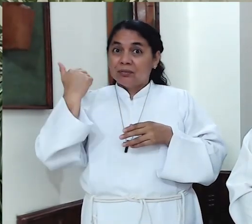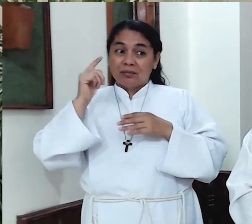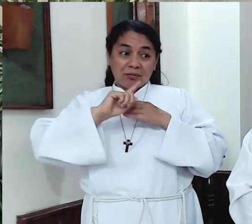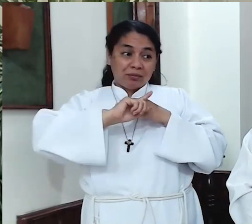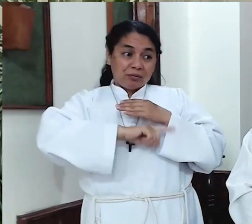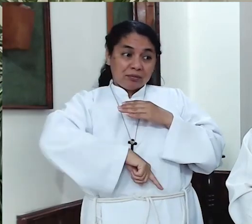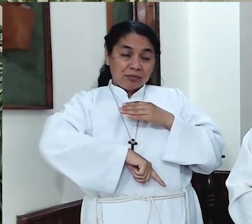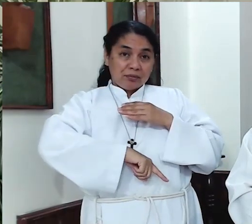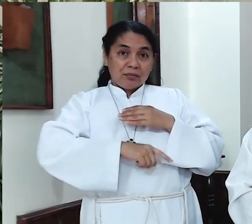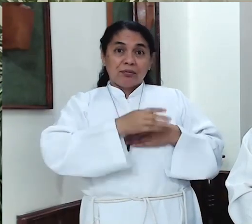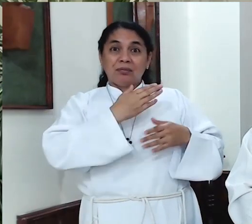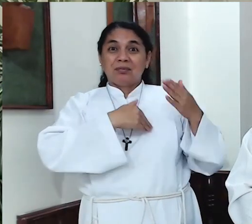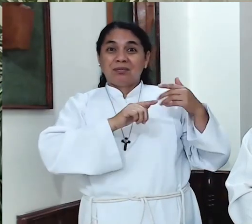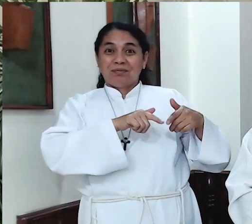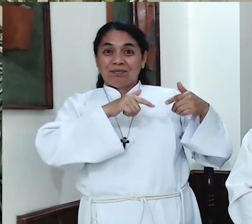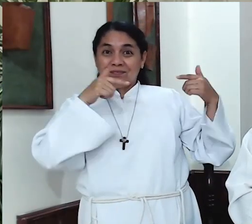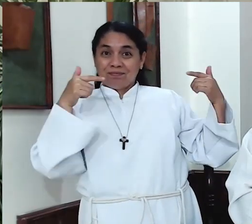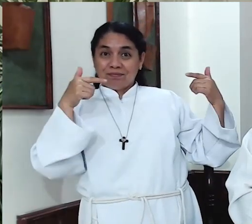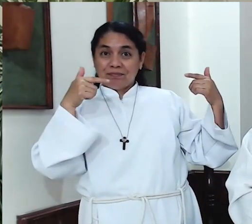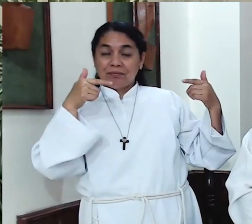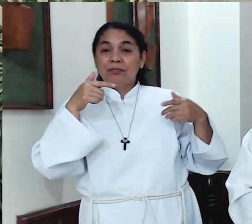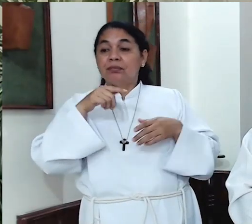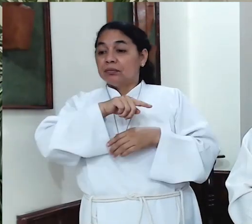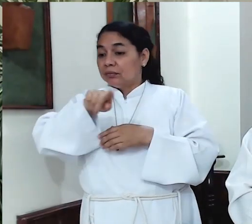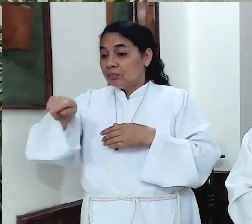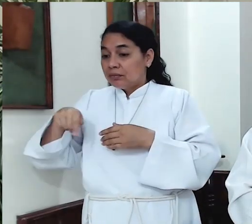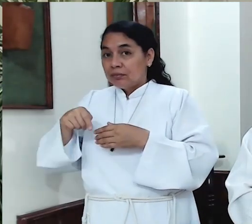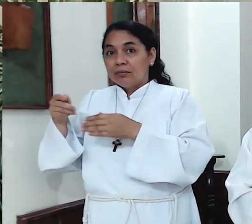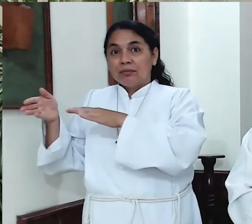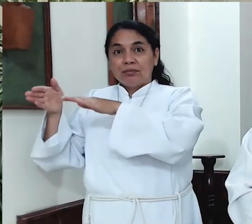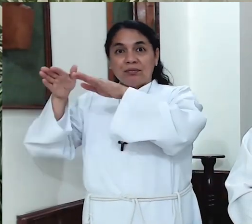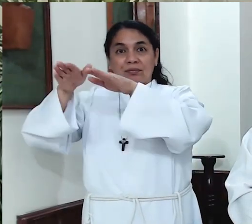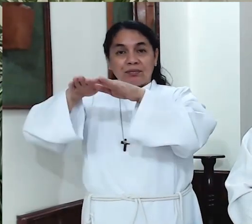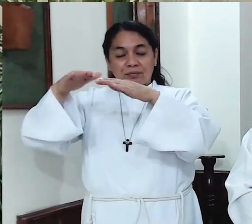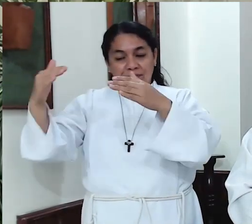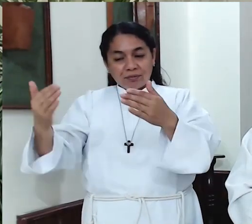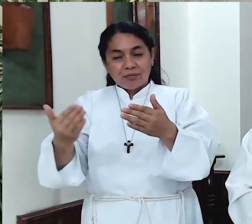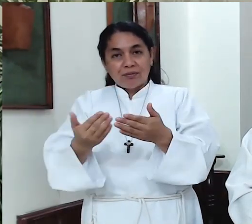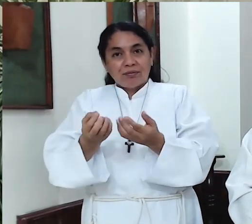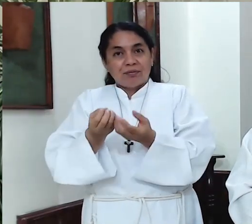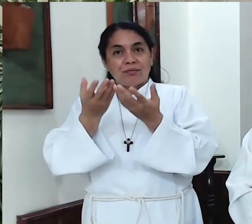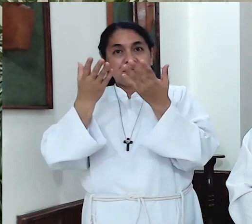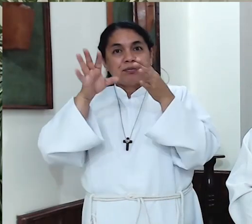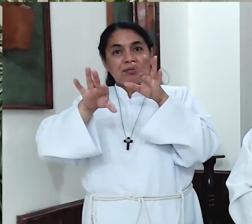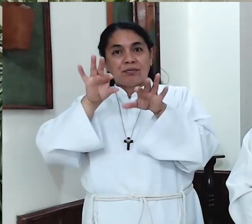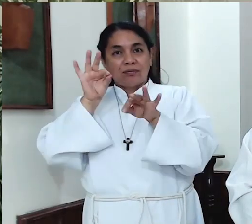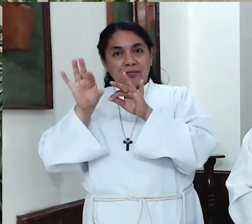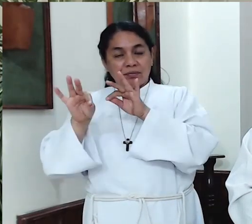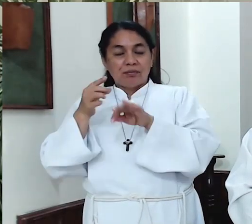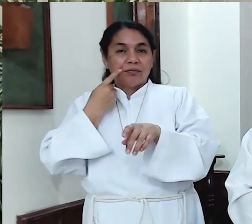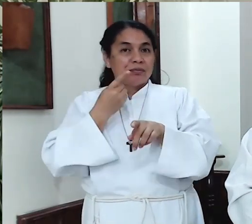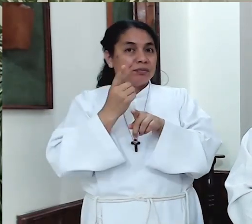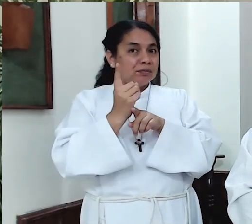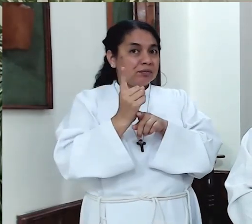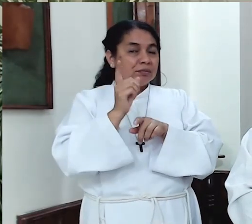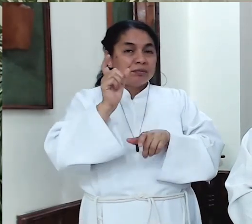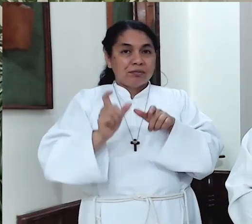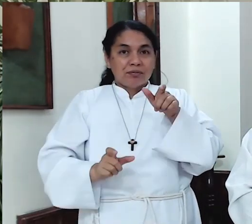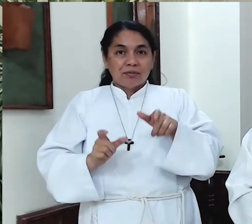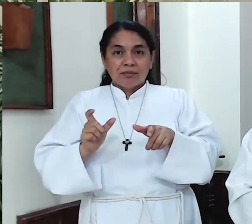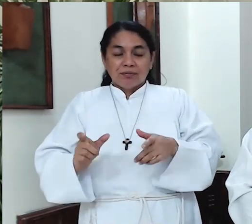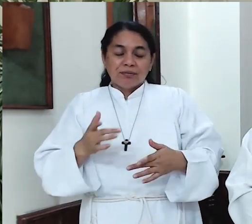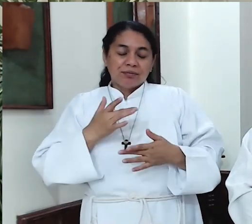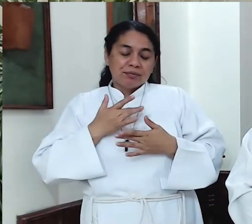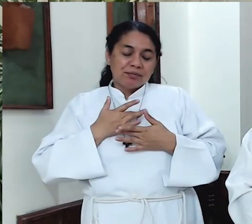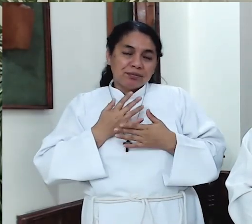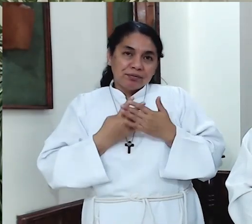castigaste a nuestros adversarios, nos cubriste de gloria a tus elegidos. Por eso, los piadosos hijos de